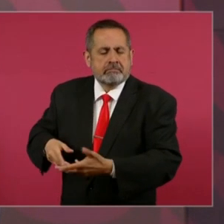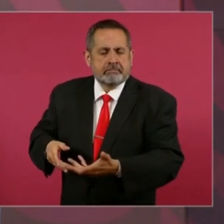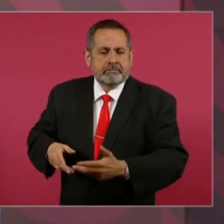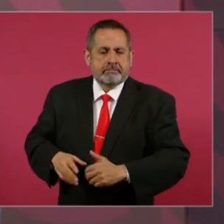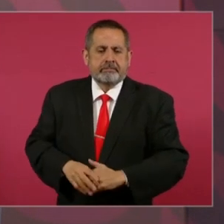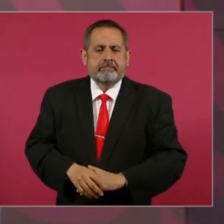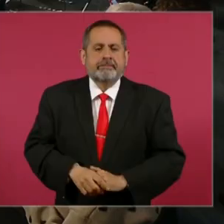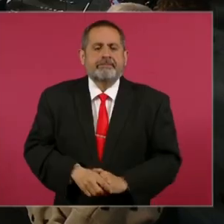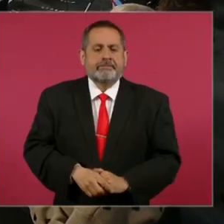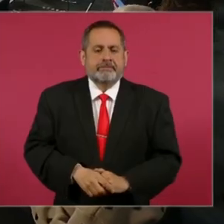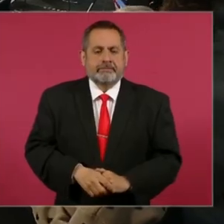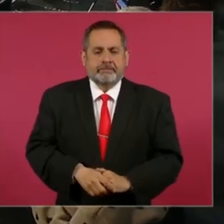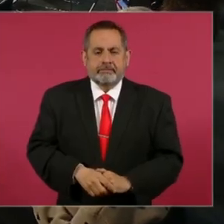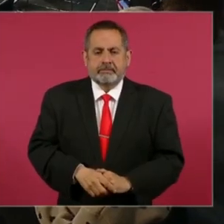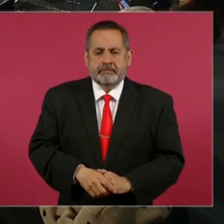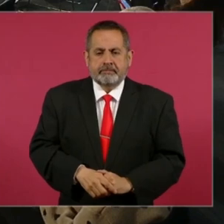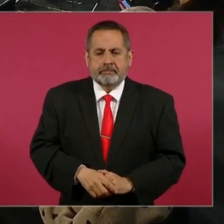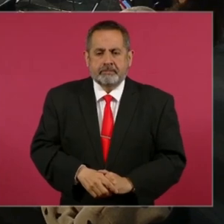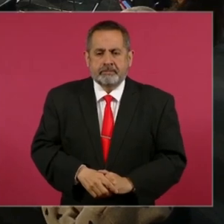Sí.